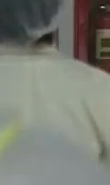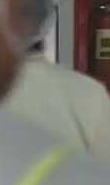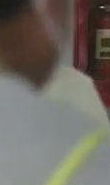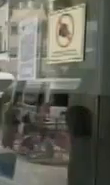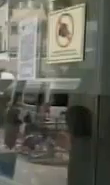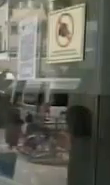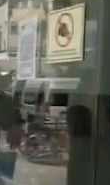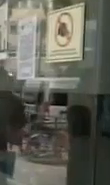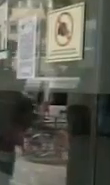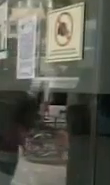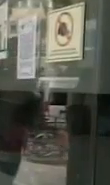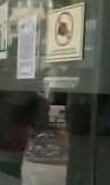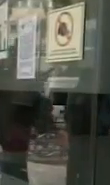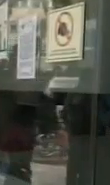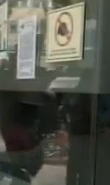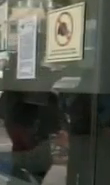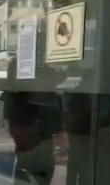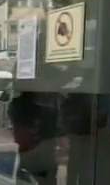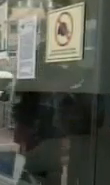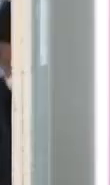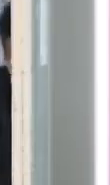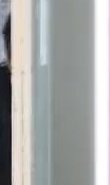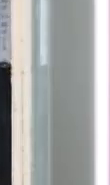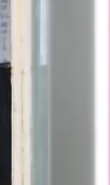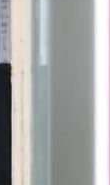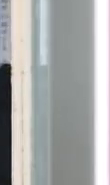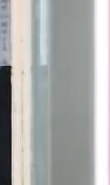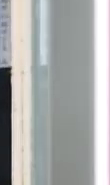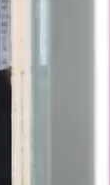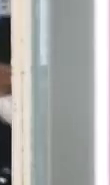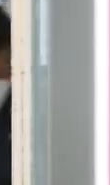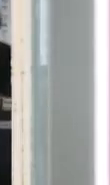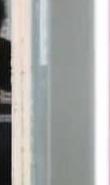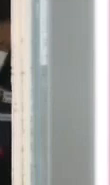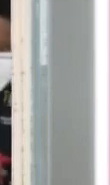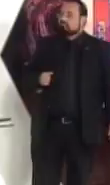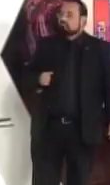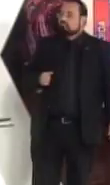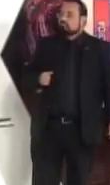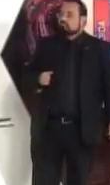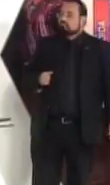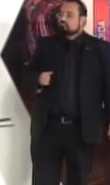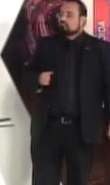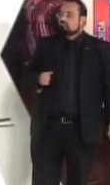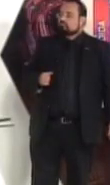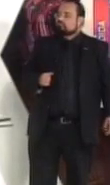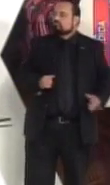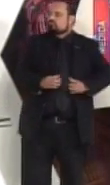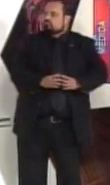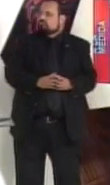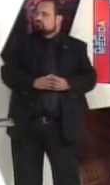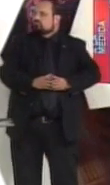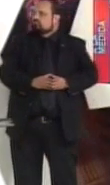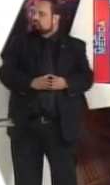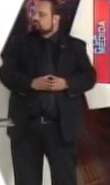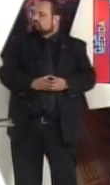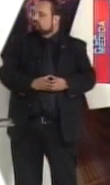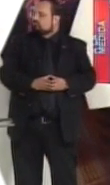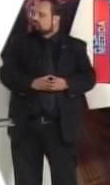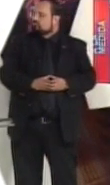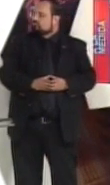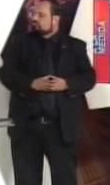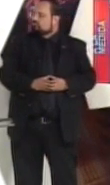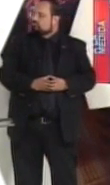las medidas de bioseguridad sectorialmente cuando salimos no a cuando vamos a comer algún lugar y de esta forma entonces también